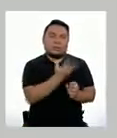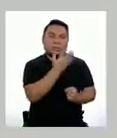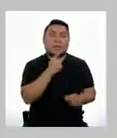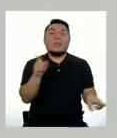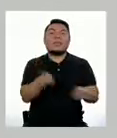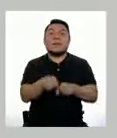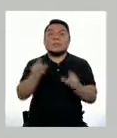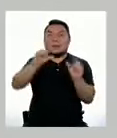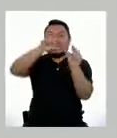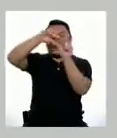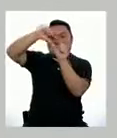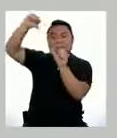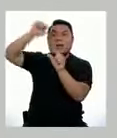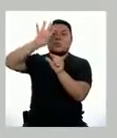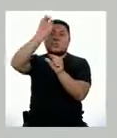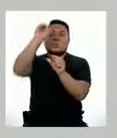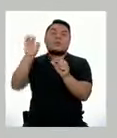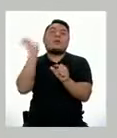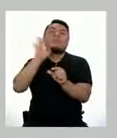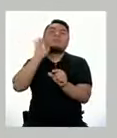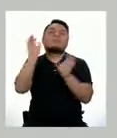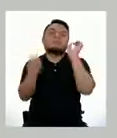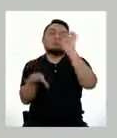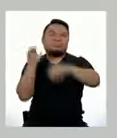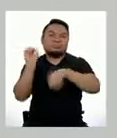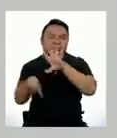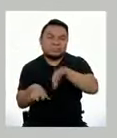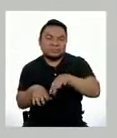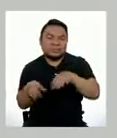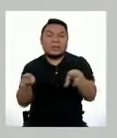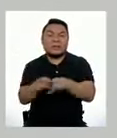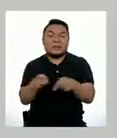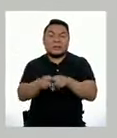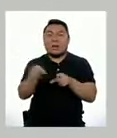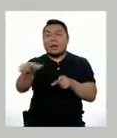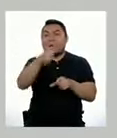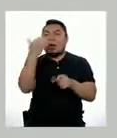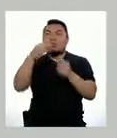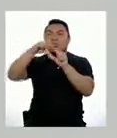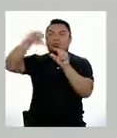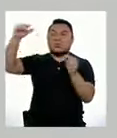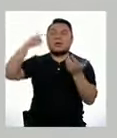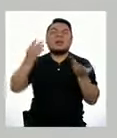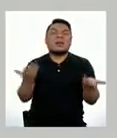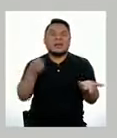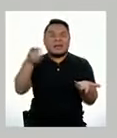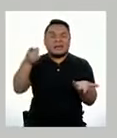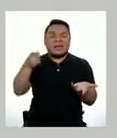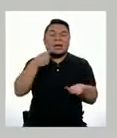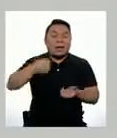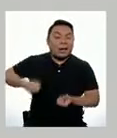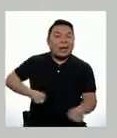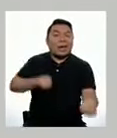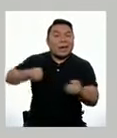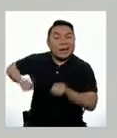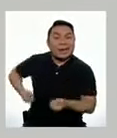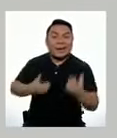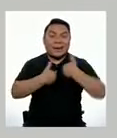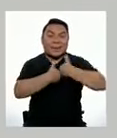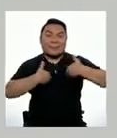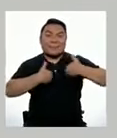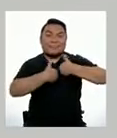desechos y residuos, con un 4%, mientras que las actividades agropecuarias que se refieren a la producción agrícola y